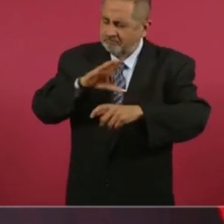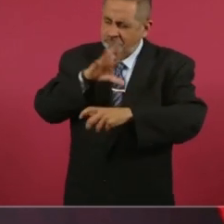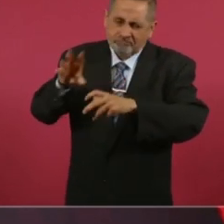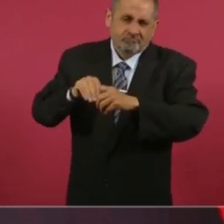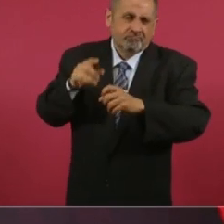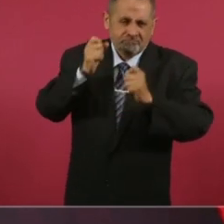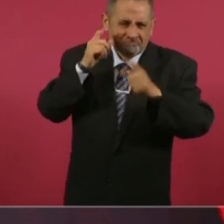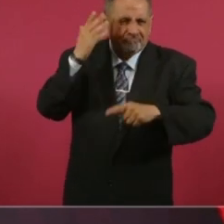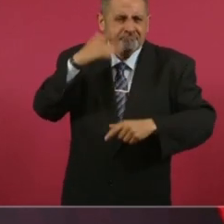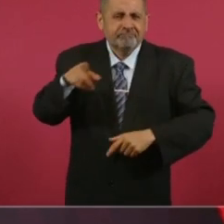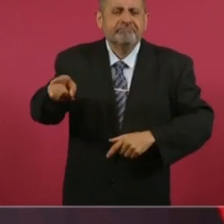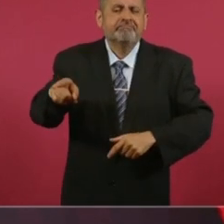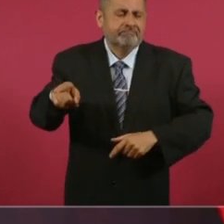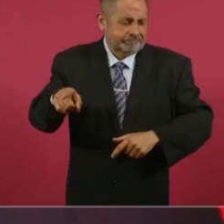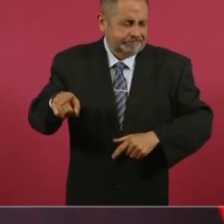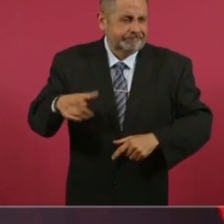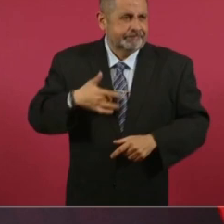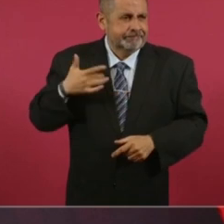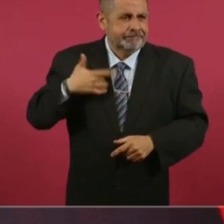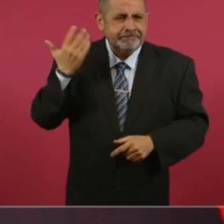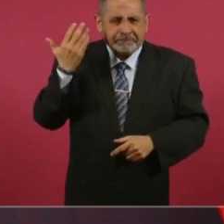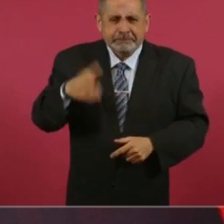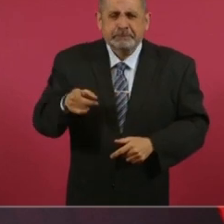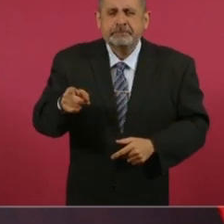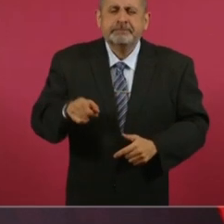muy consciente,